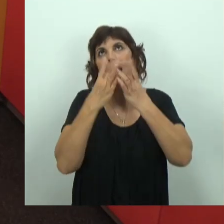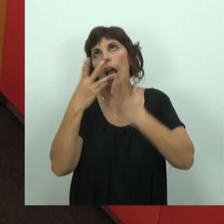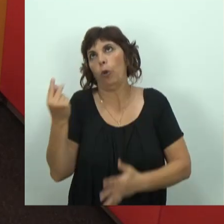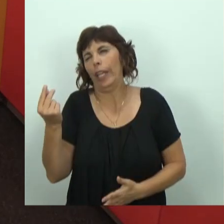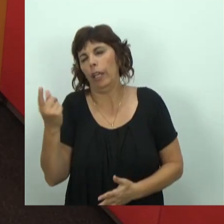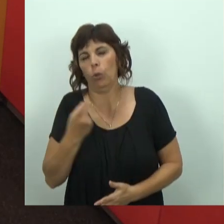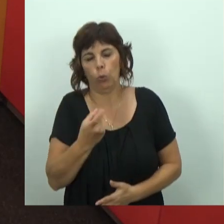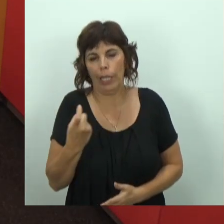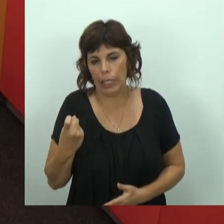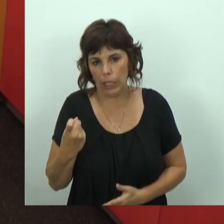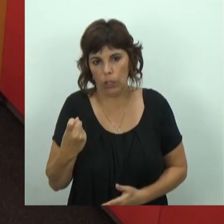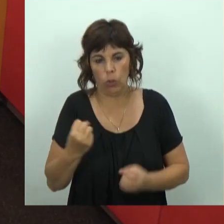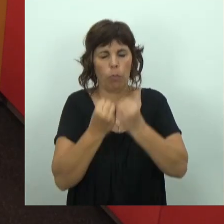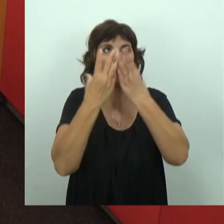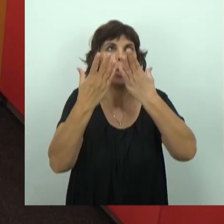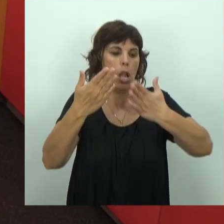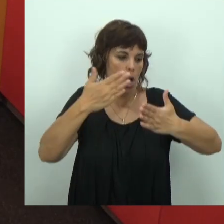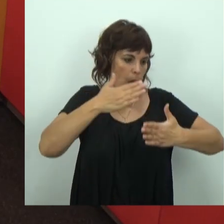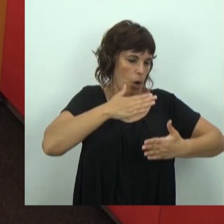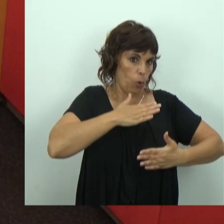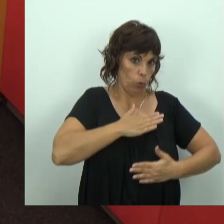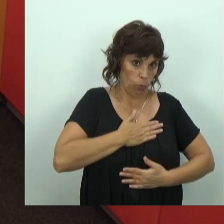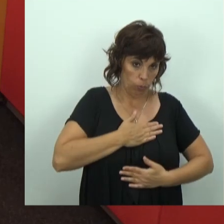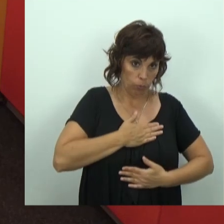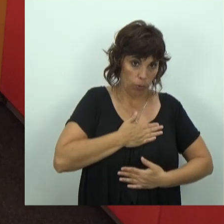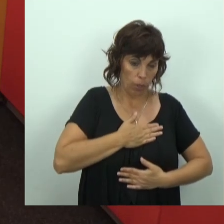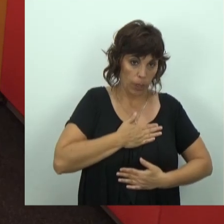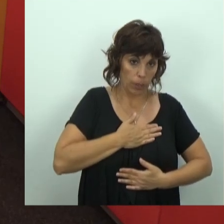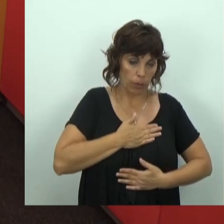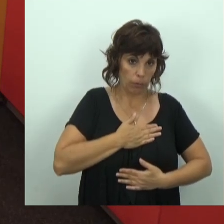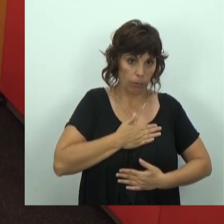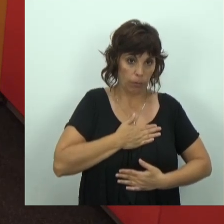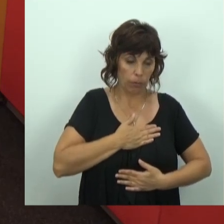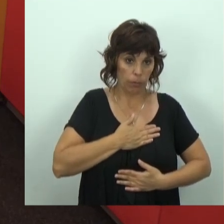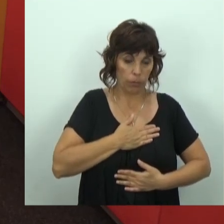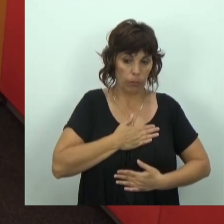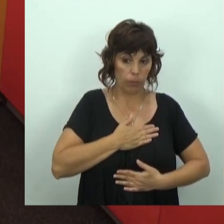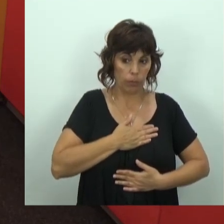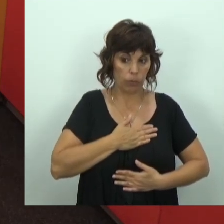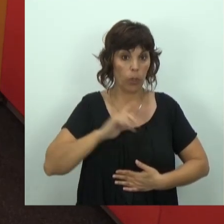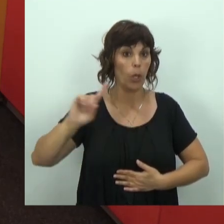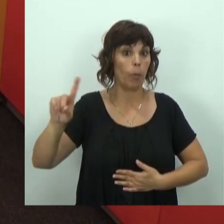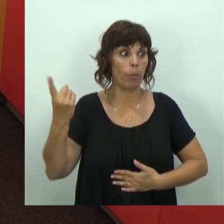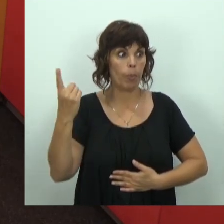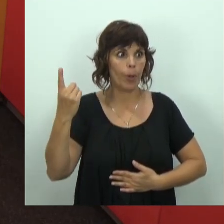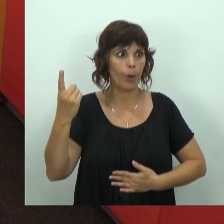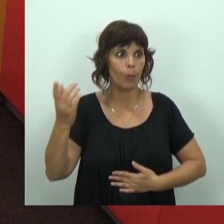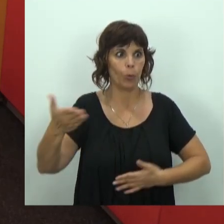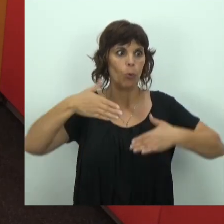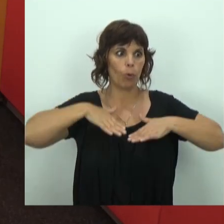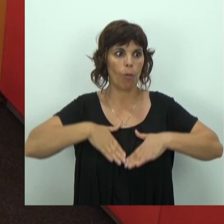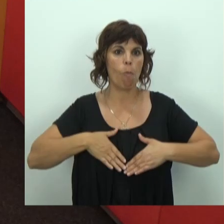tú recibas ese milagro en tu cartera, vas a recibir ese milagro en tu corazón.